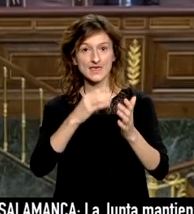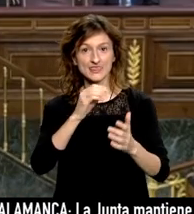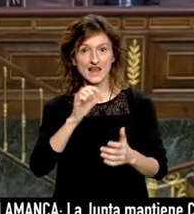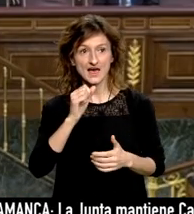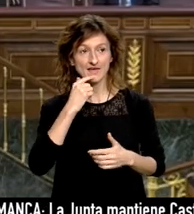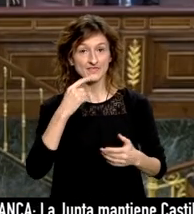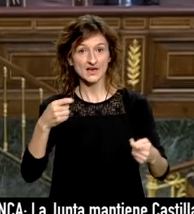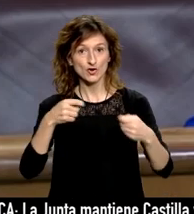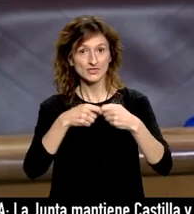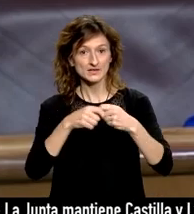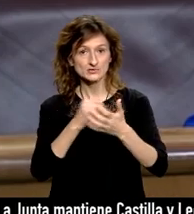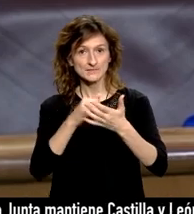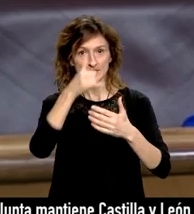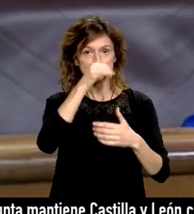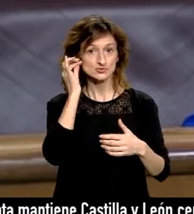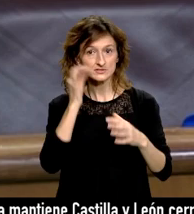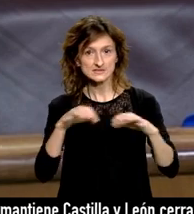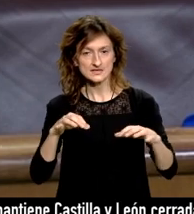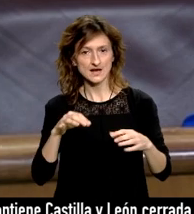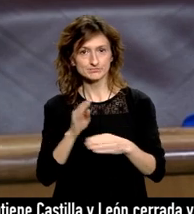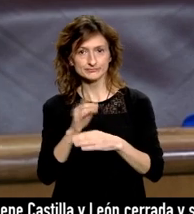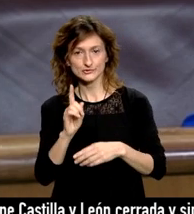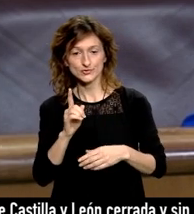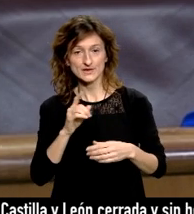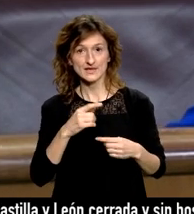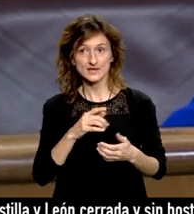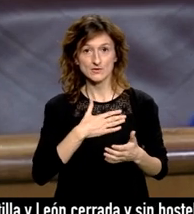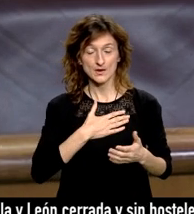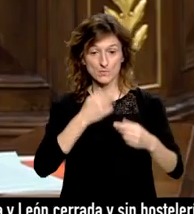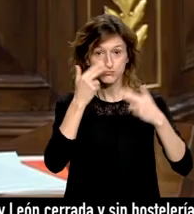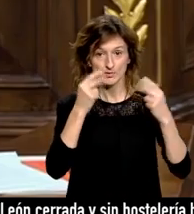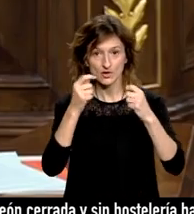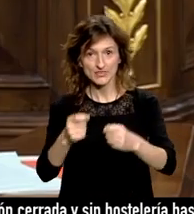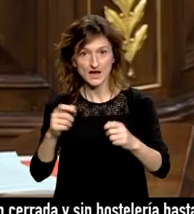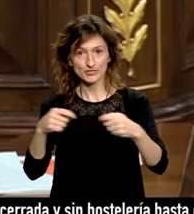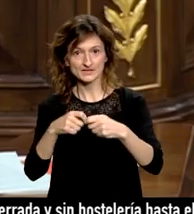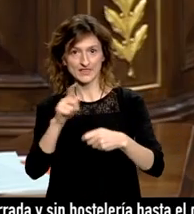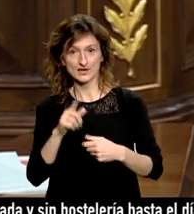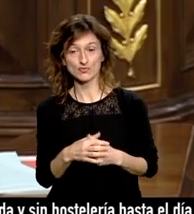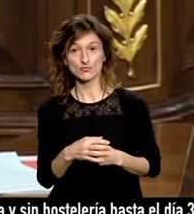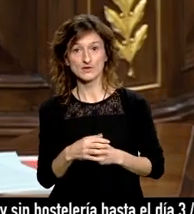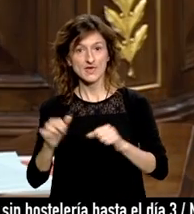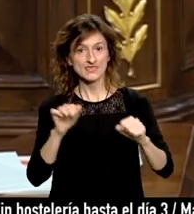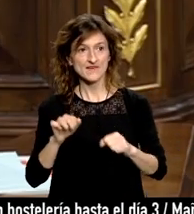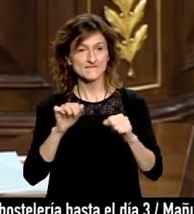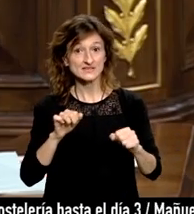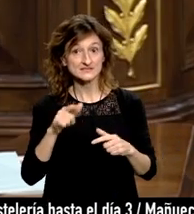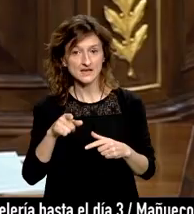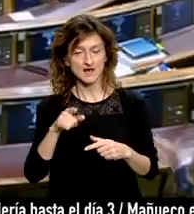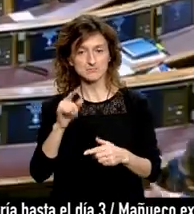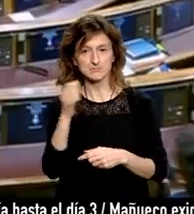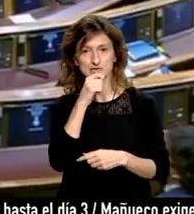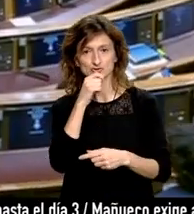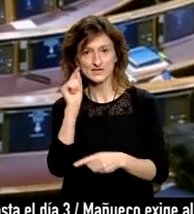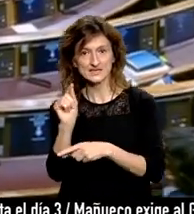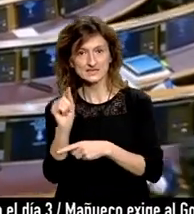el concierto a los centros que separen por sexos y la cesión de suelo público a la escuela concertada. La defensa de estos centros ha sido duramente criticada por